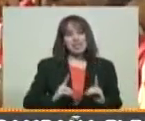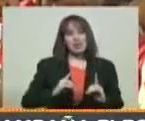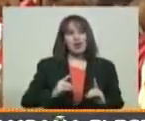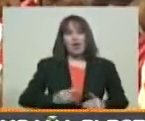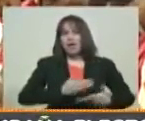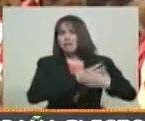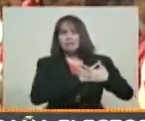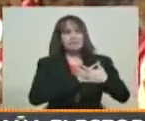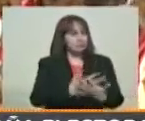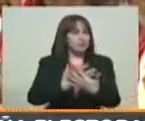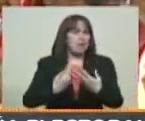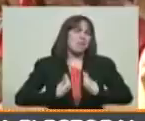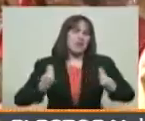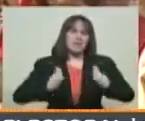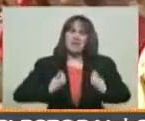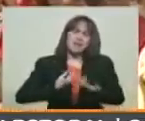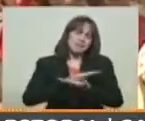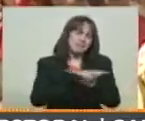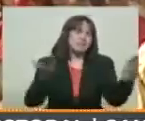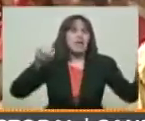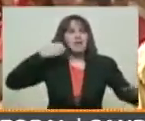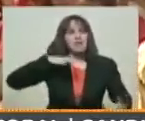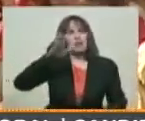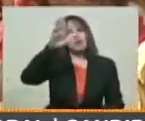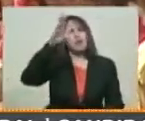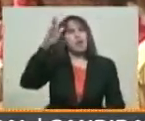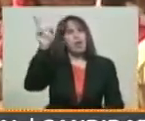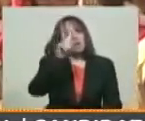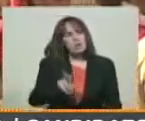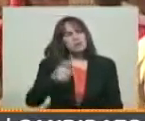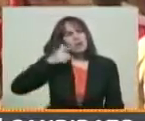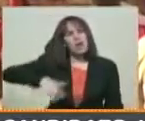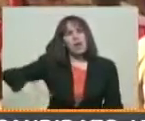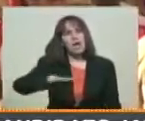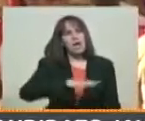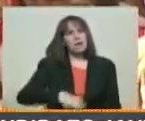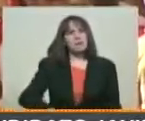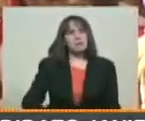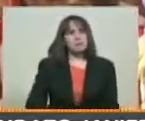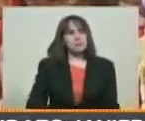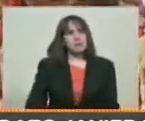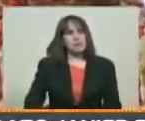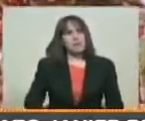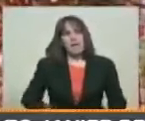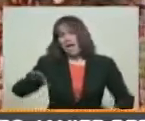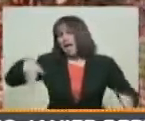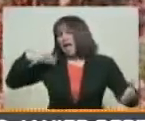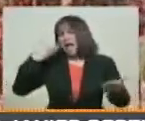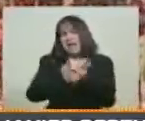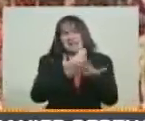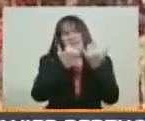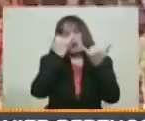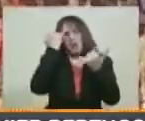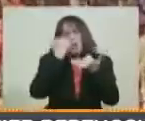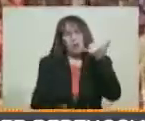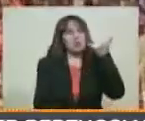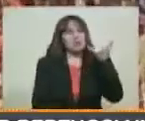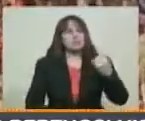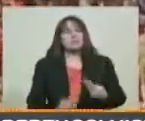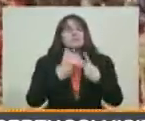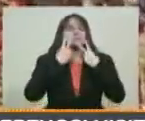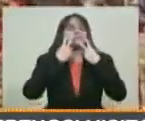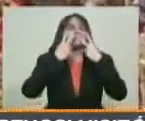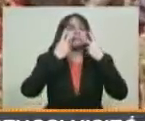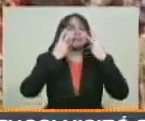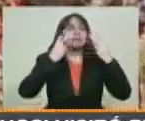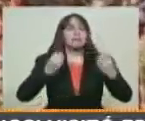darle toda mi vida al futuro del pueblo de Venezuela, a dar hasta el último respiro